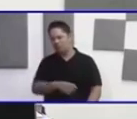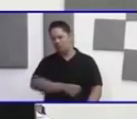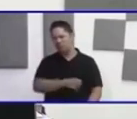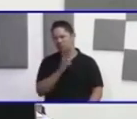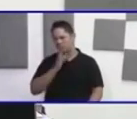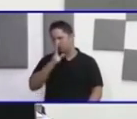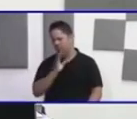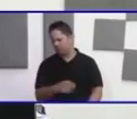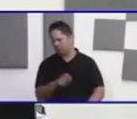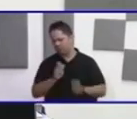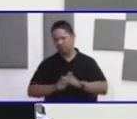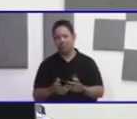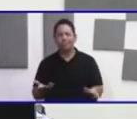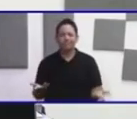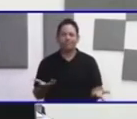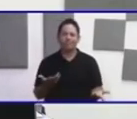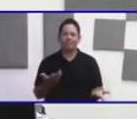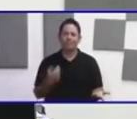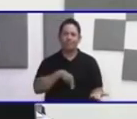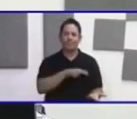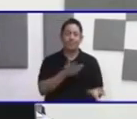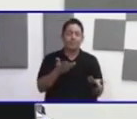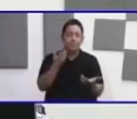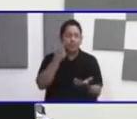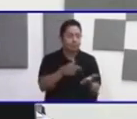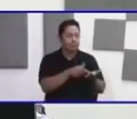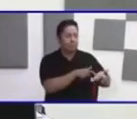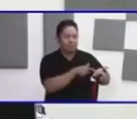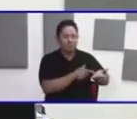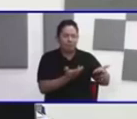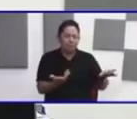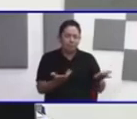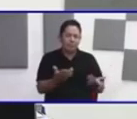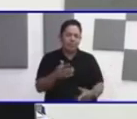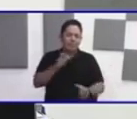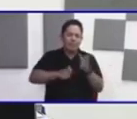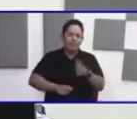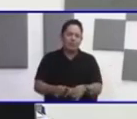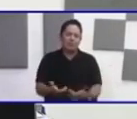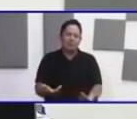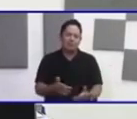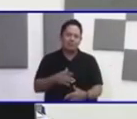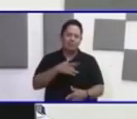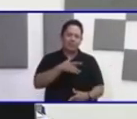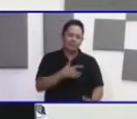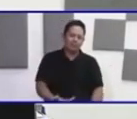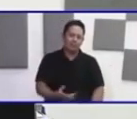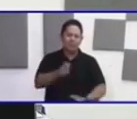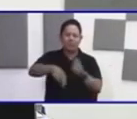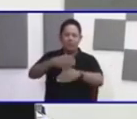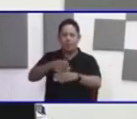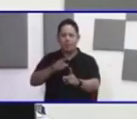generan es un ambiente de inconformismo sin aceptar que están incurriendo en actuaciones que perjudican a los demás